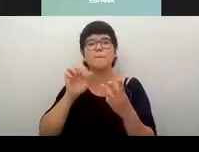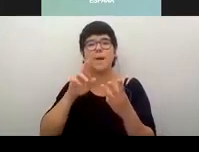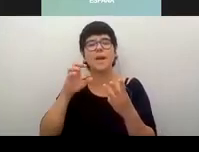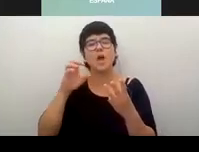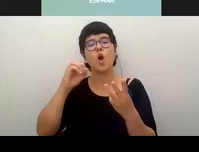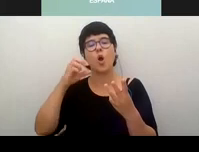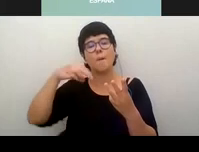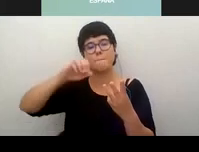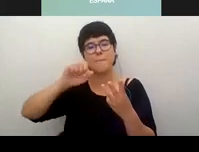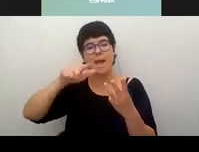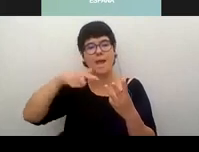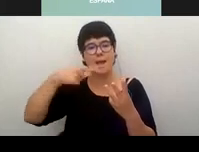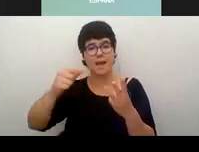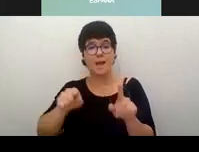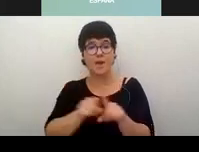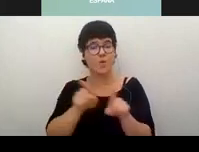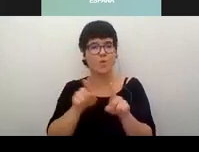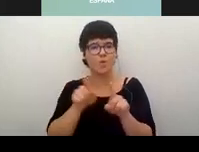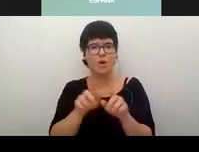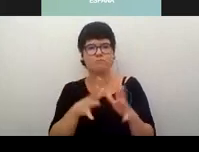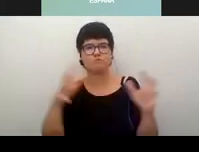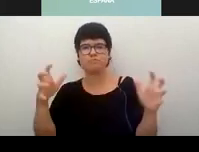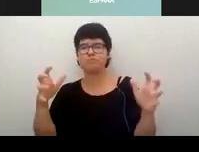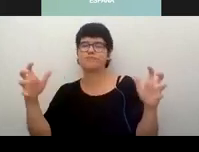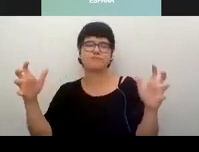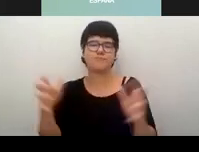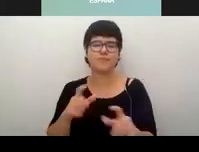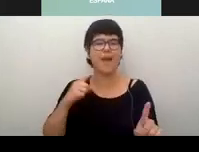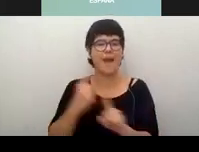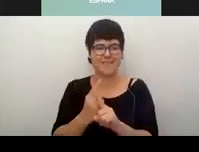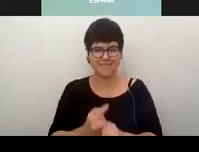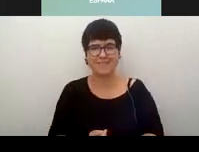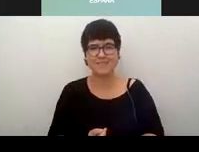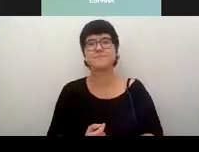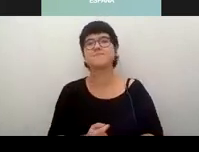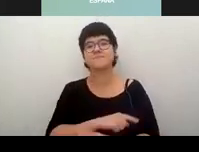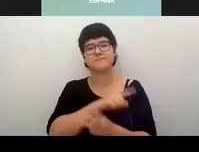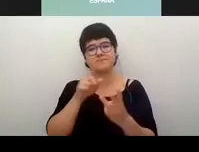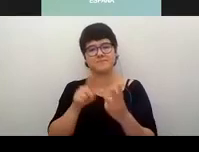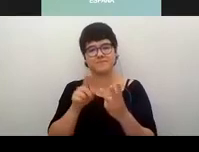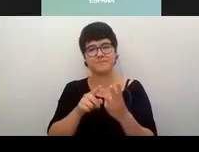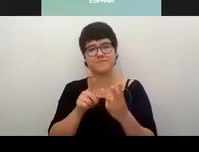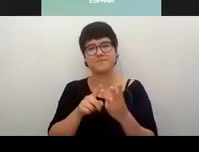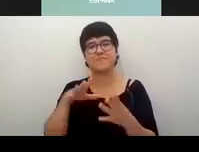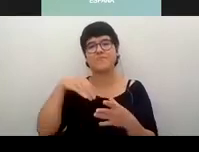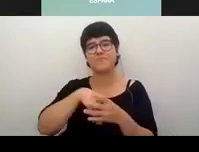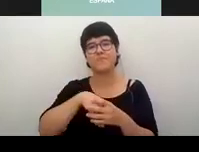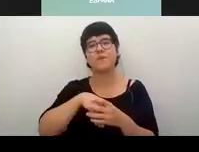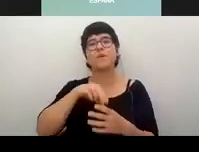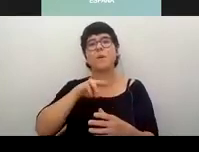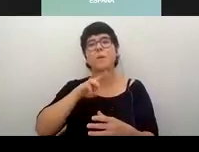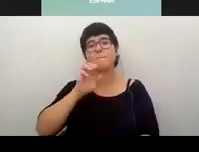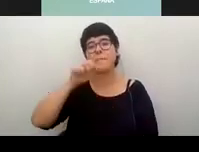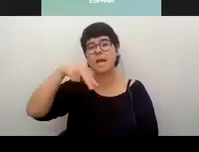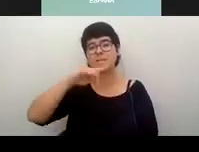grasos omega 3, el DHA y el EPA, el eicosapentanoico y el docosahexanoico, cuya